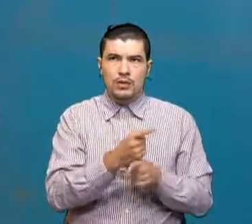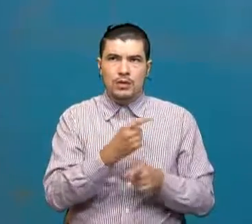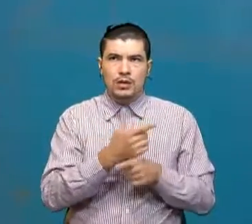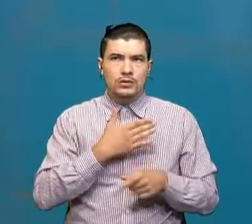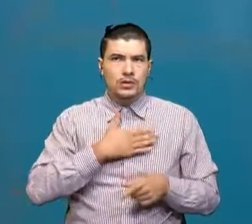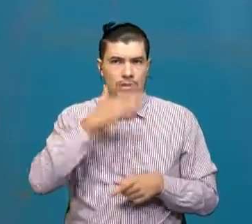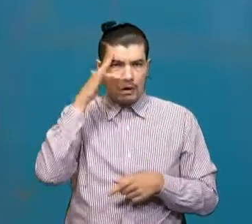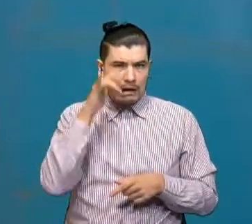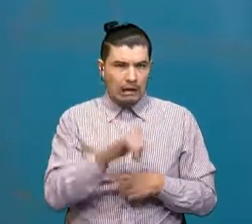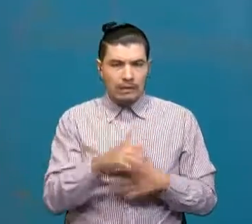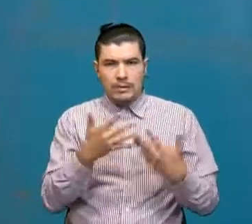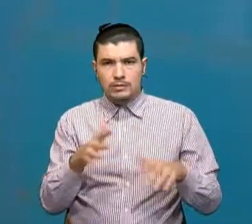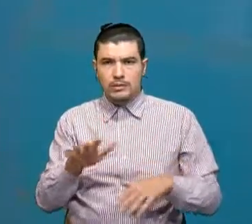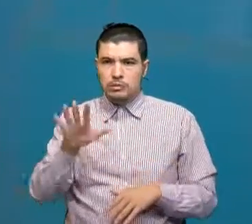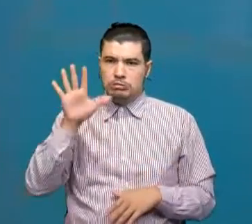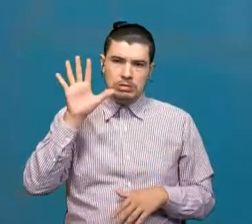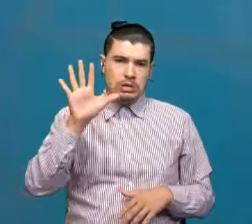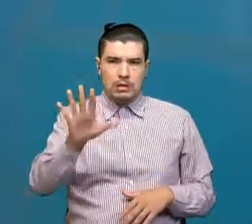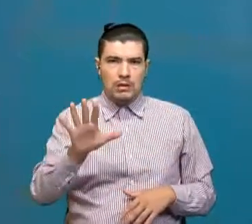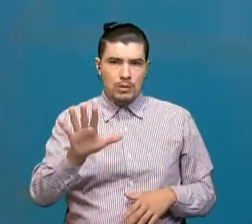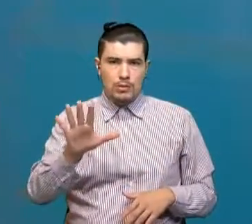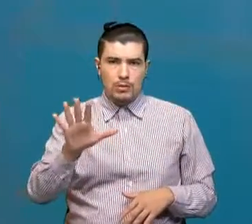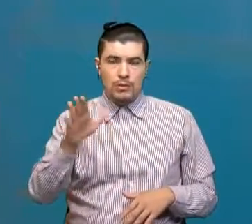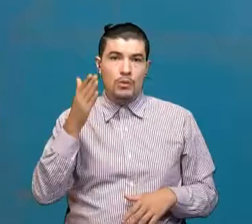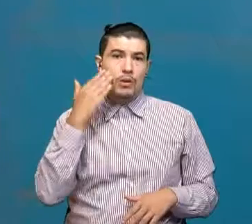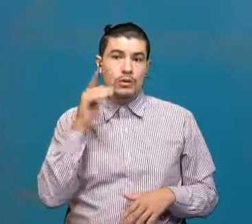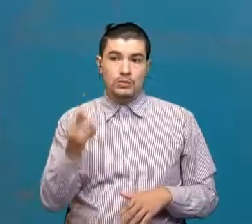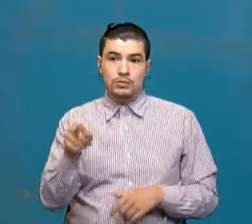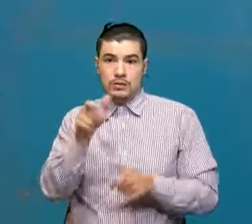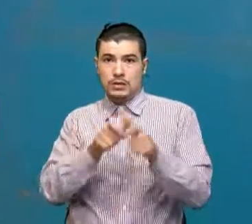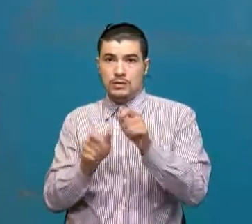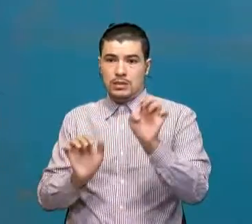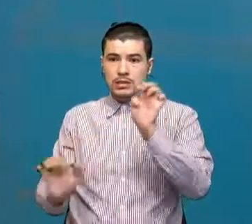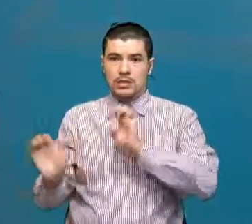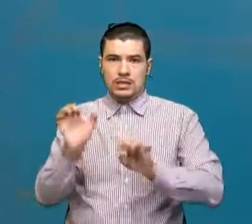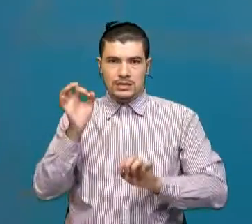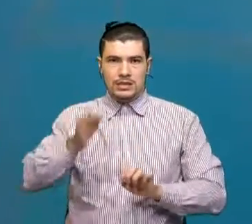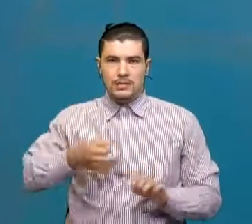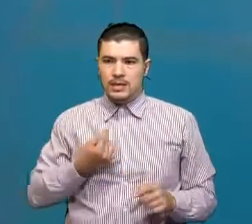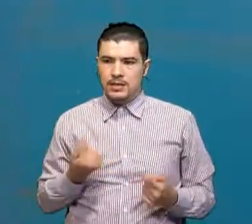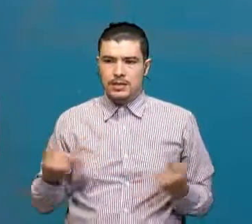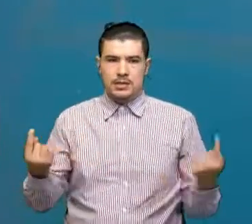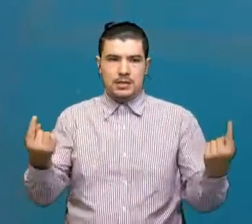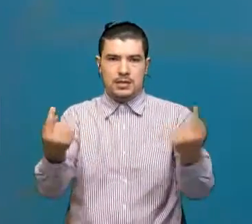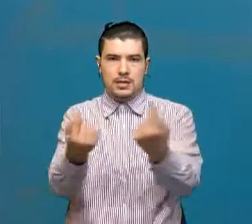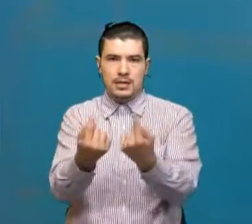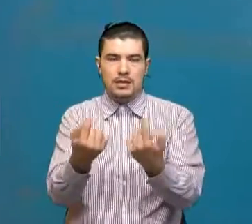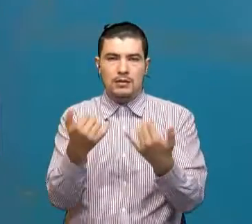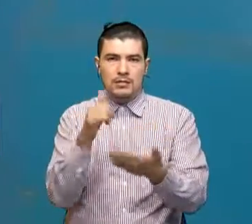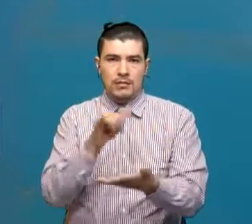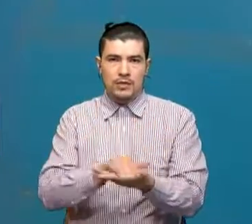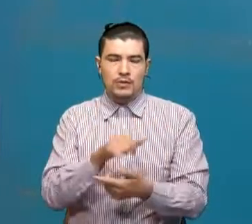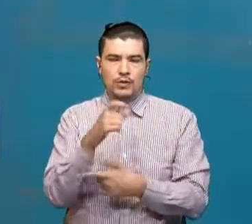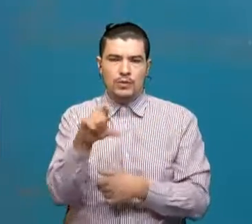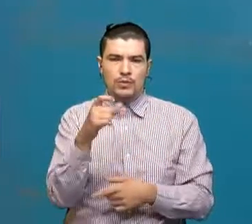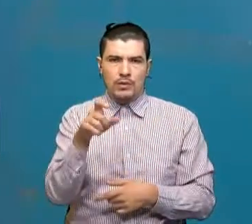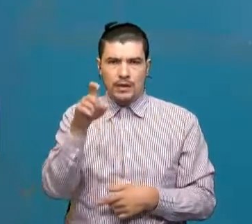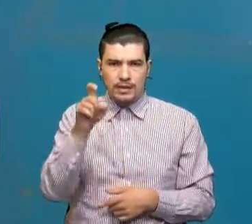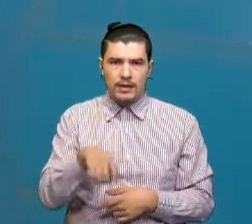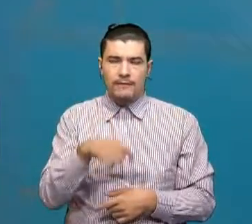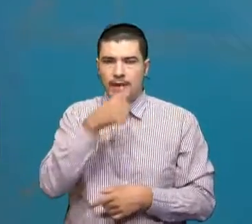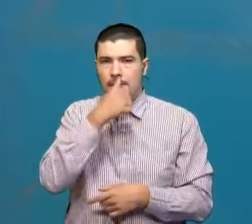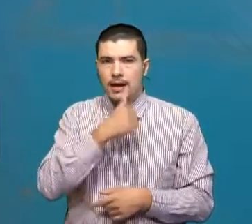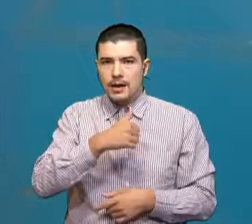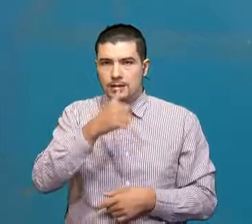yo, que un 5. Bueno, obviamente cuando atacan, pues van a atacar por los costados. Pero el Cúcuta tiene que tener paciencia, tiene que